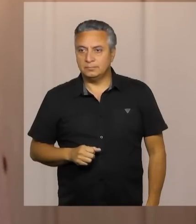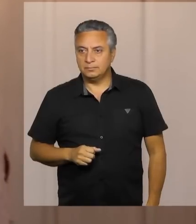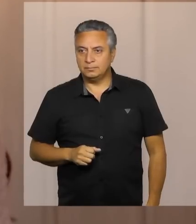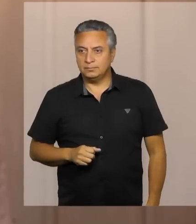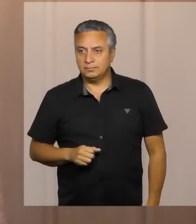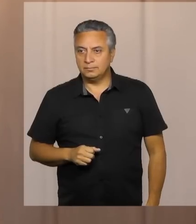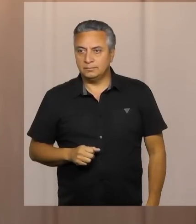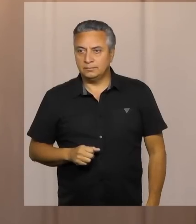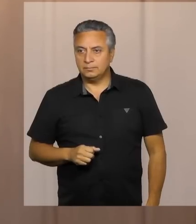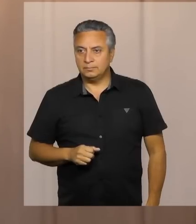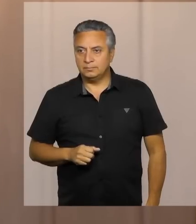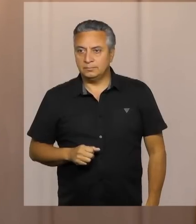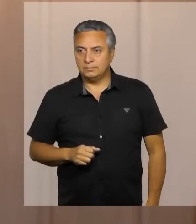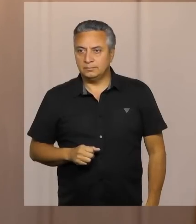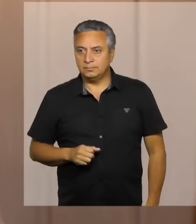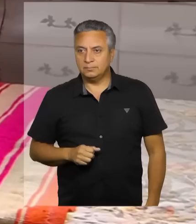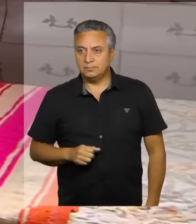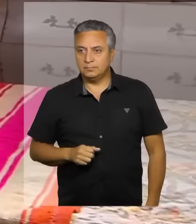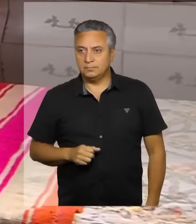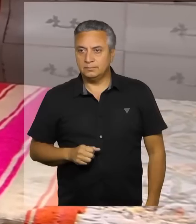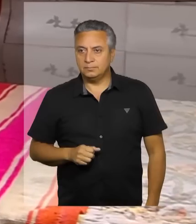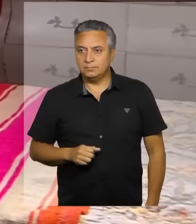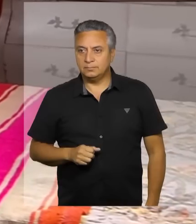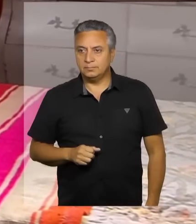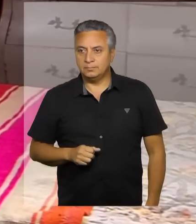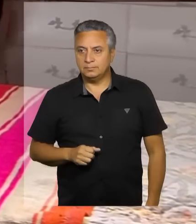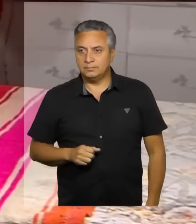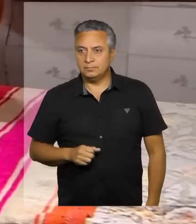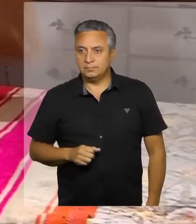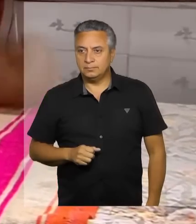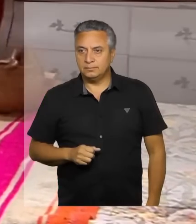No te atreves a amar.